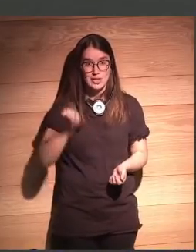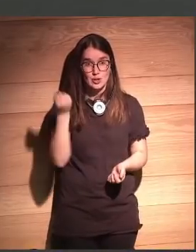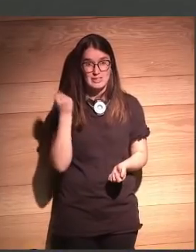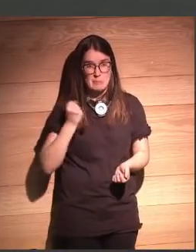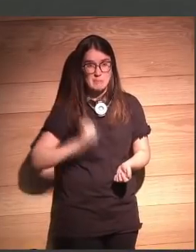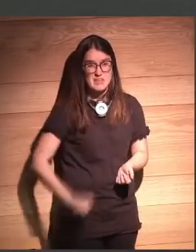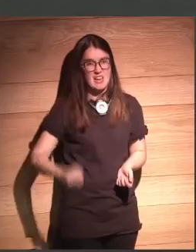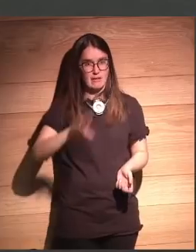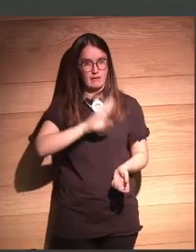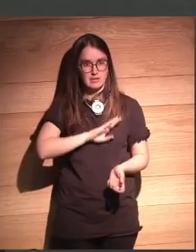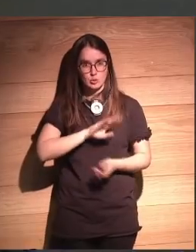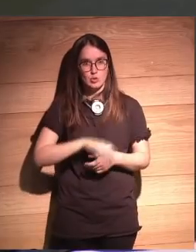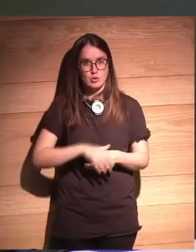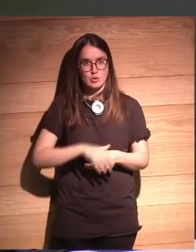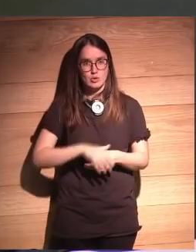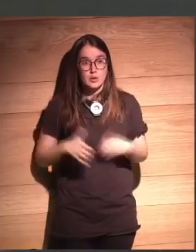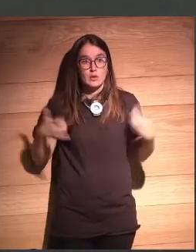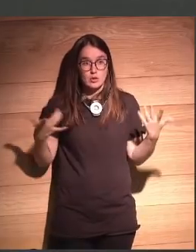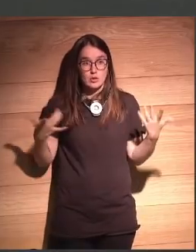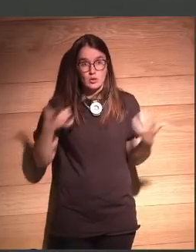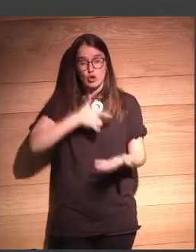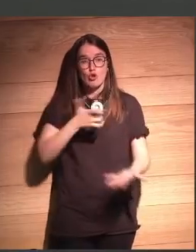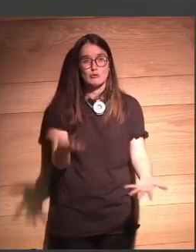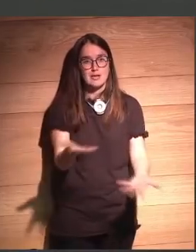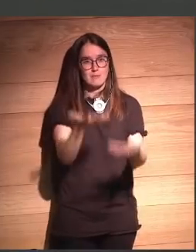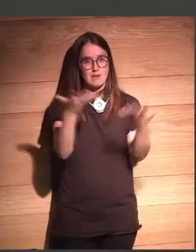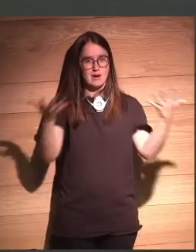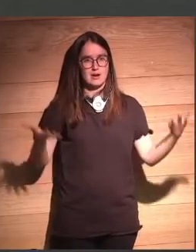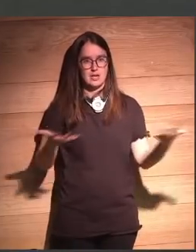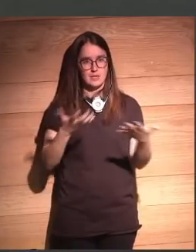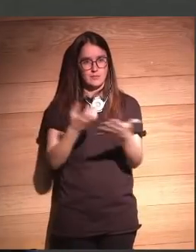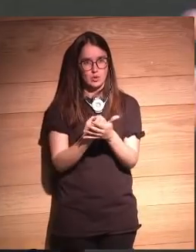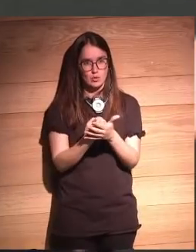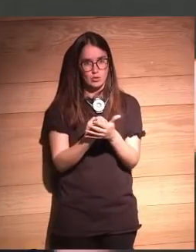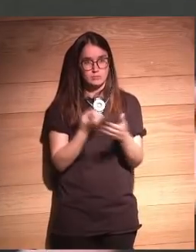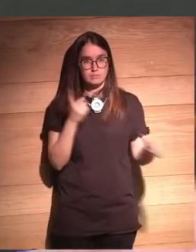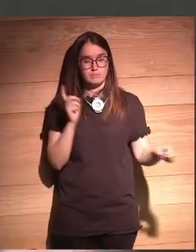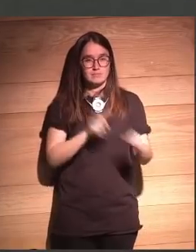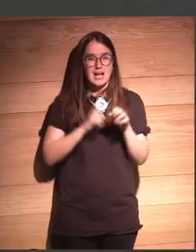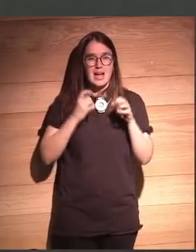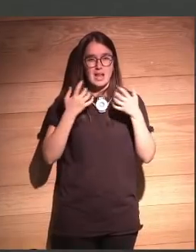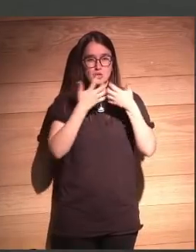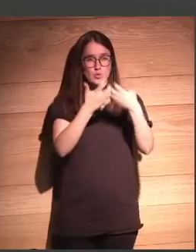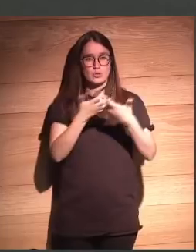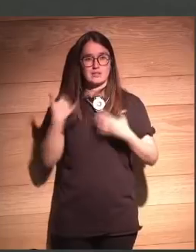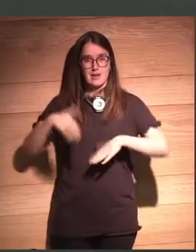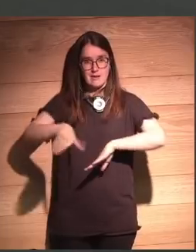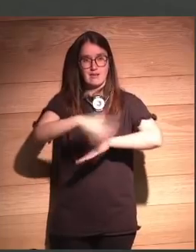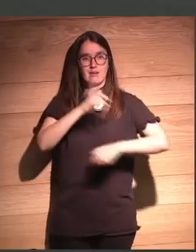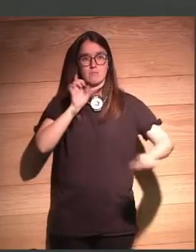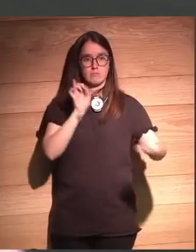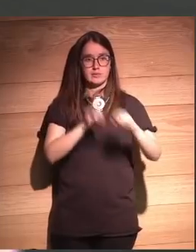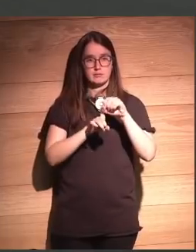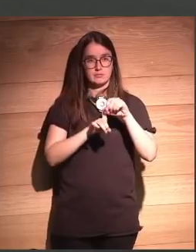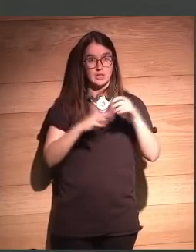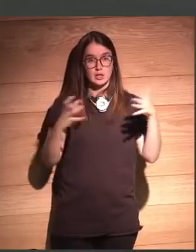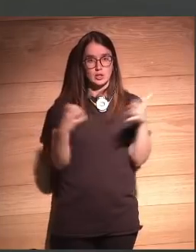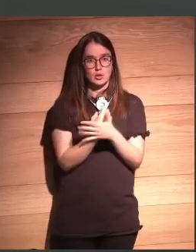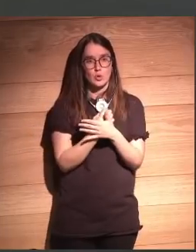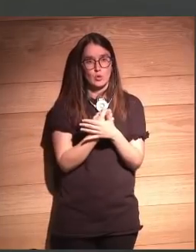estamos cobrando. Entonces yo os animaría a sumaros a las luchas que están ya en la calle y entre